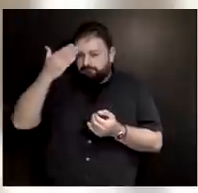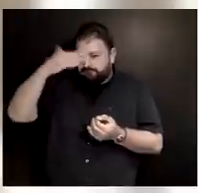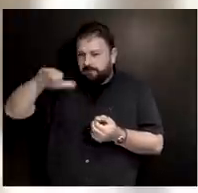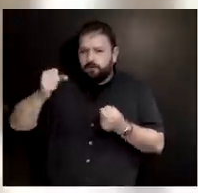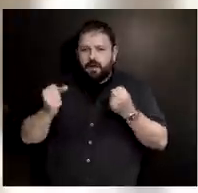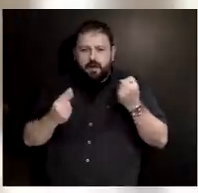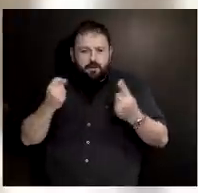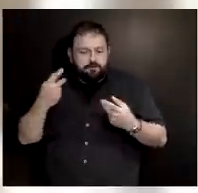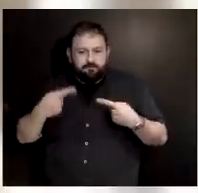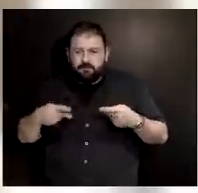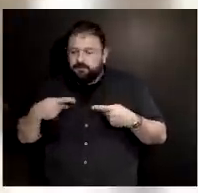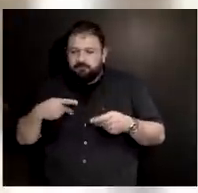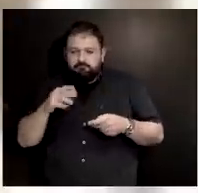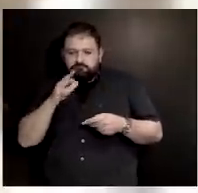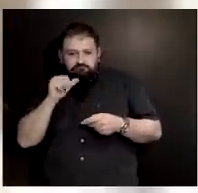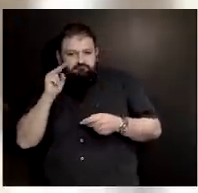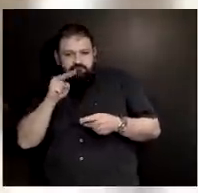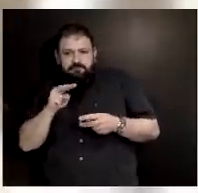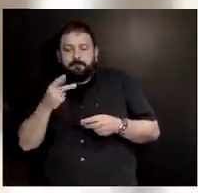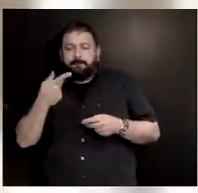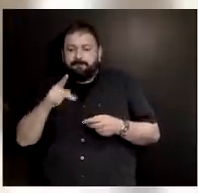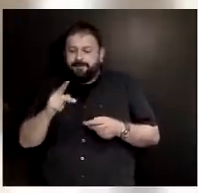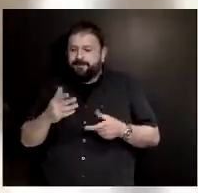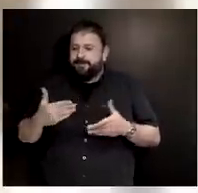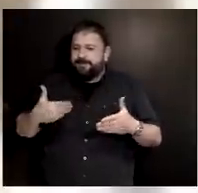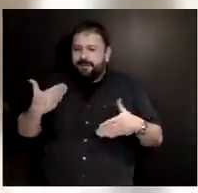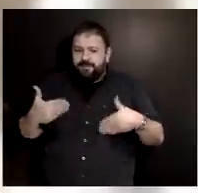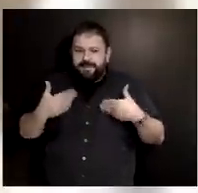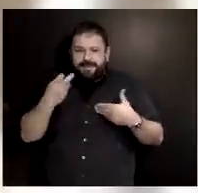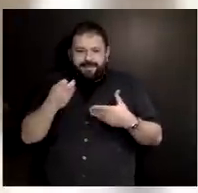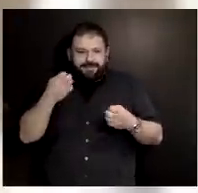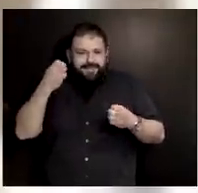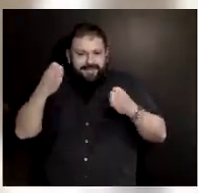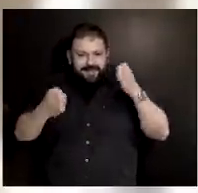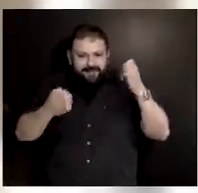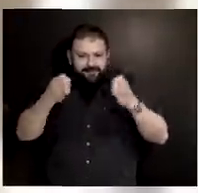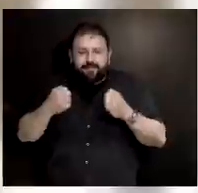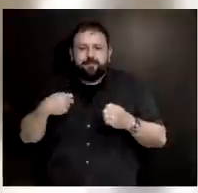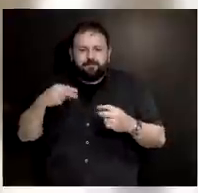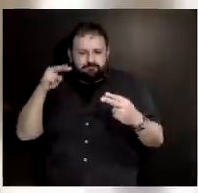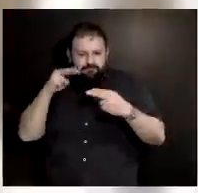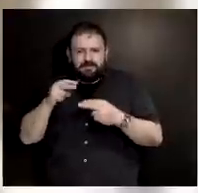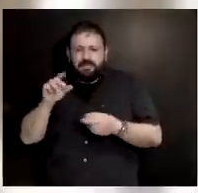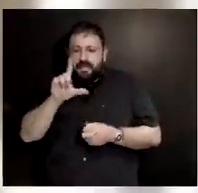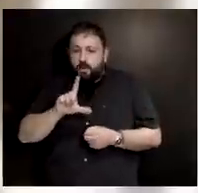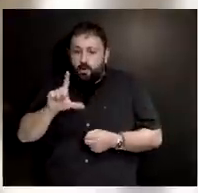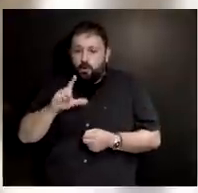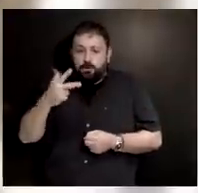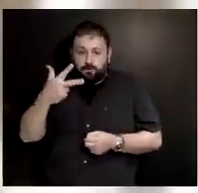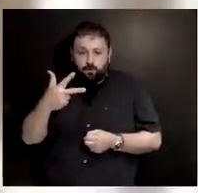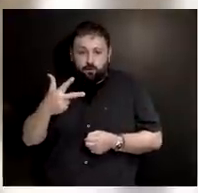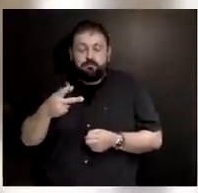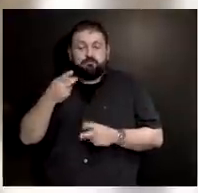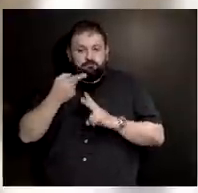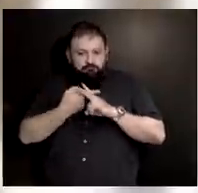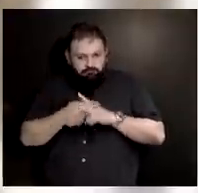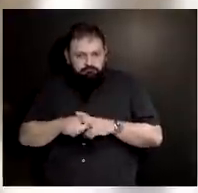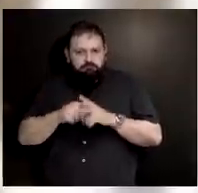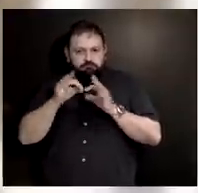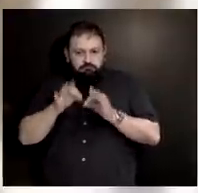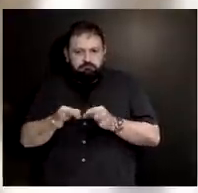Entonces, el lunes 8, además de vivir el evento, seguramente nos veremos mucho, pero el lunes 8 es la cumbre. No,